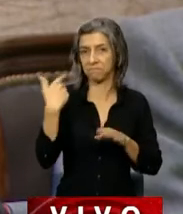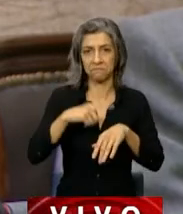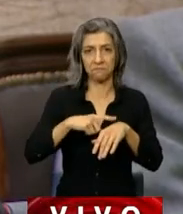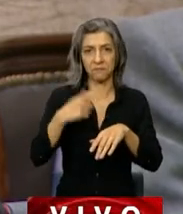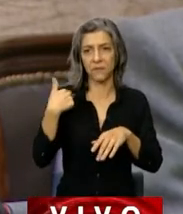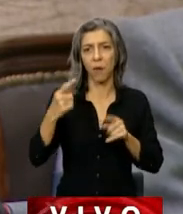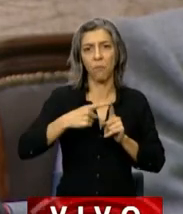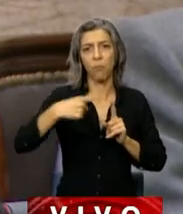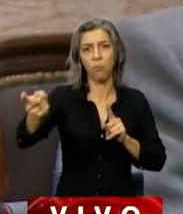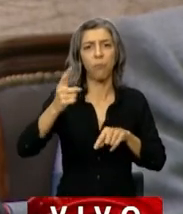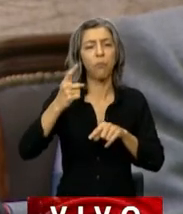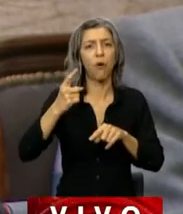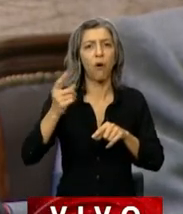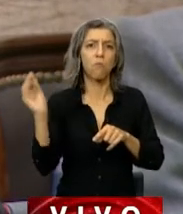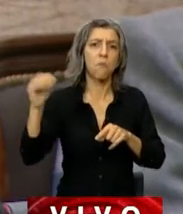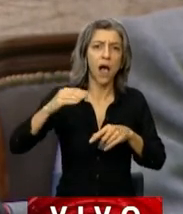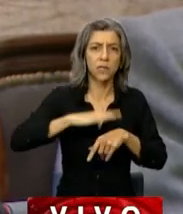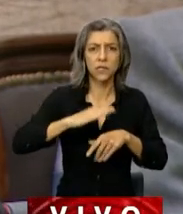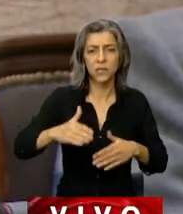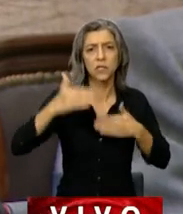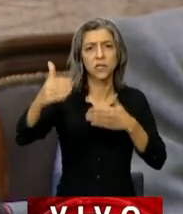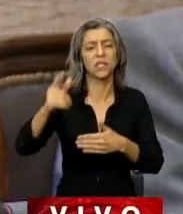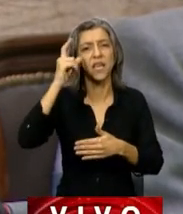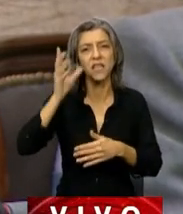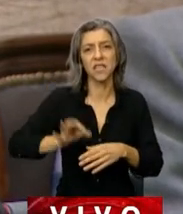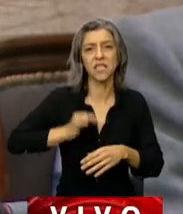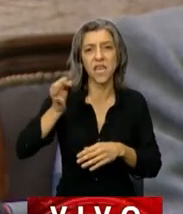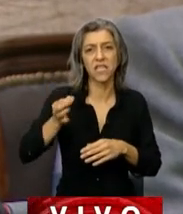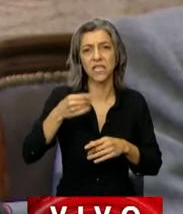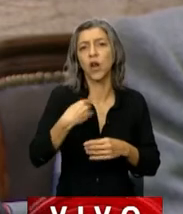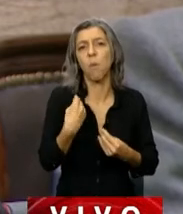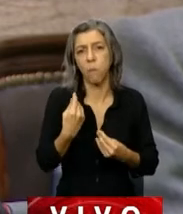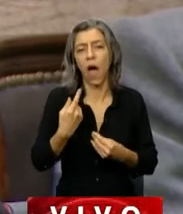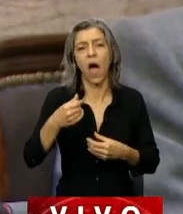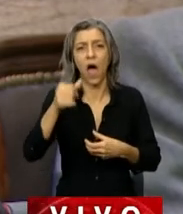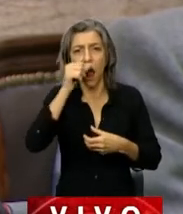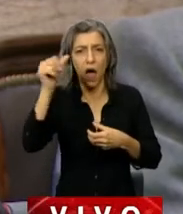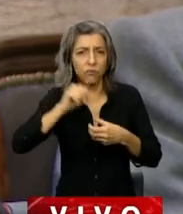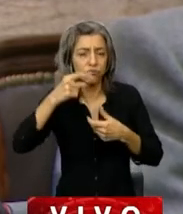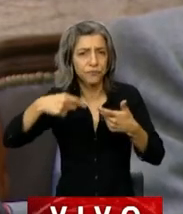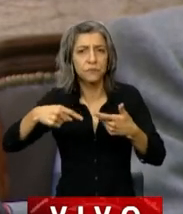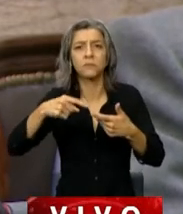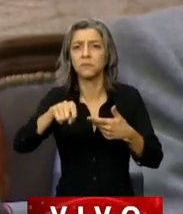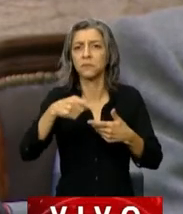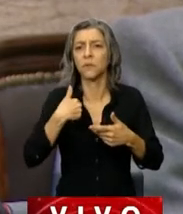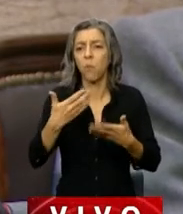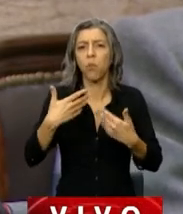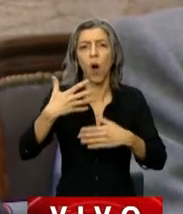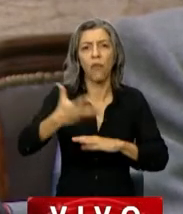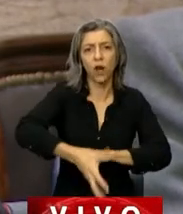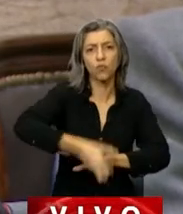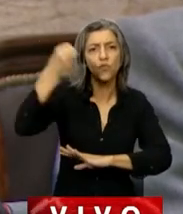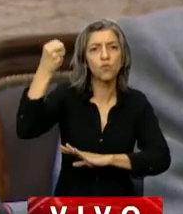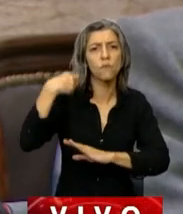de hidrocarburos en la cuenca austral en el extremo sur, hasta el 2041. Miren si las